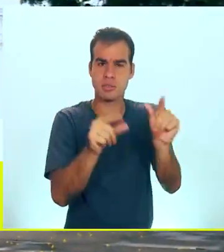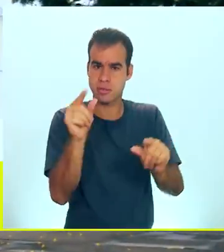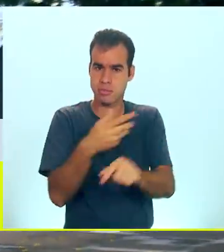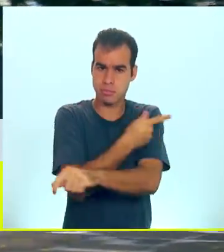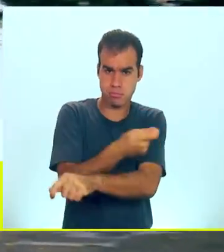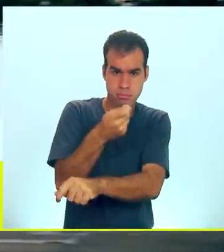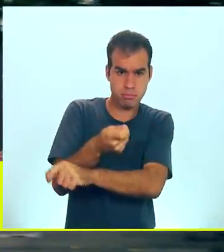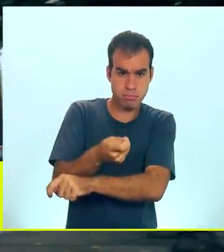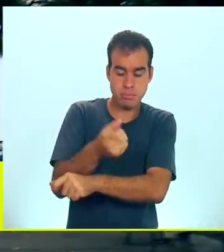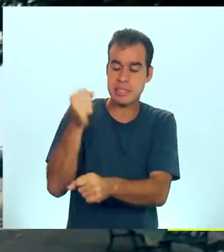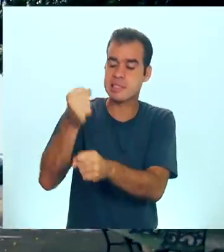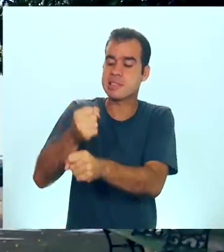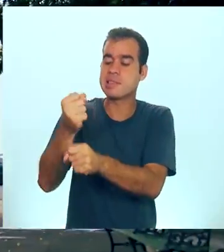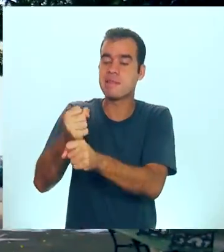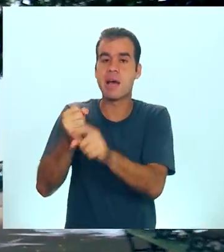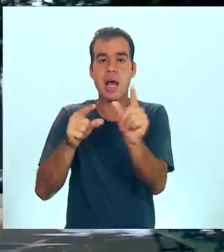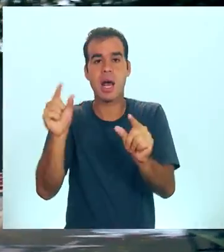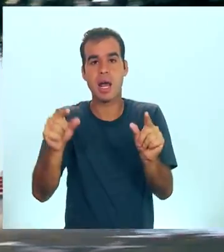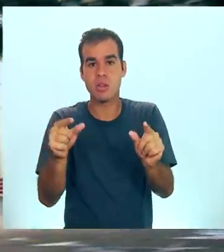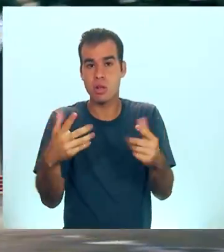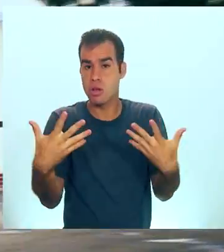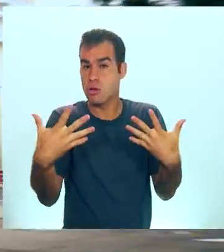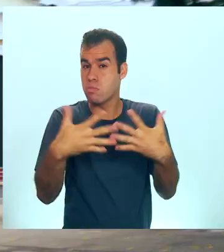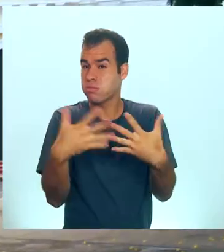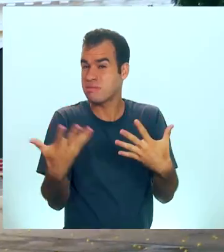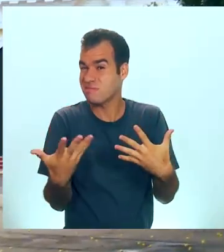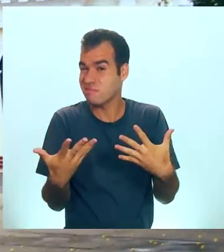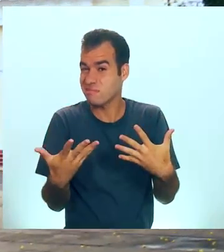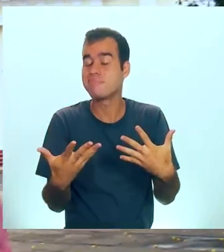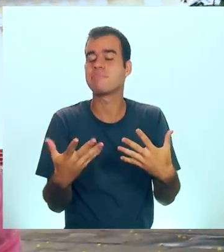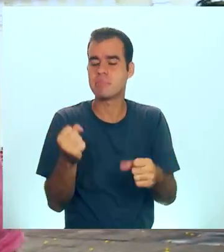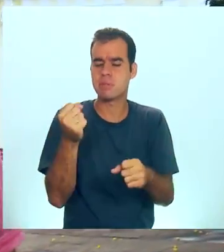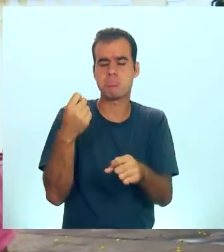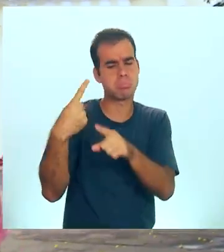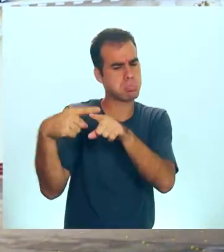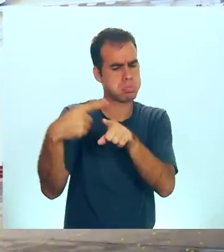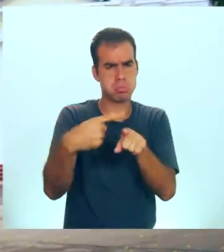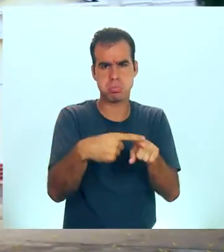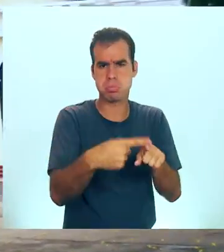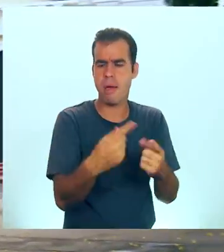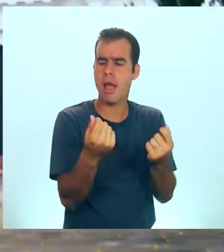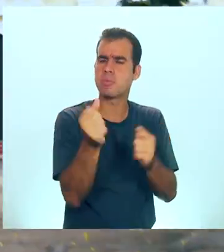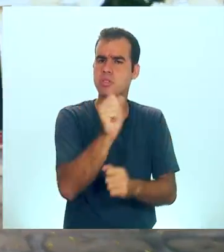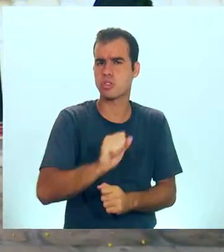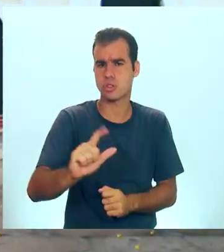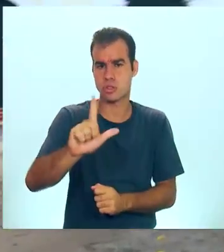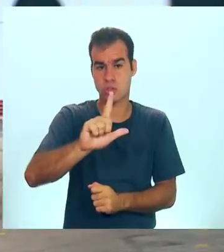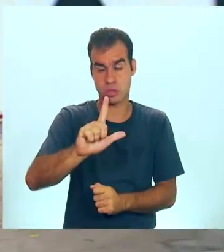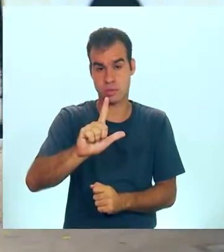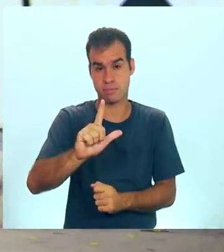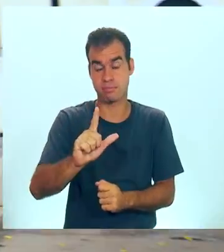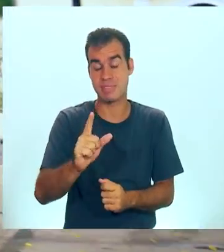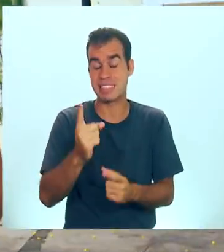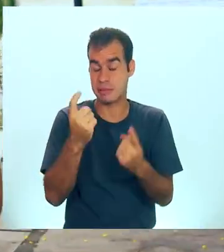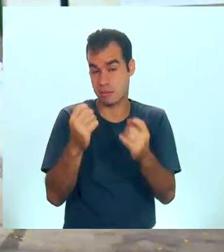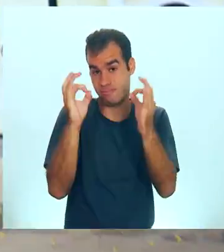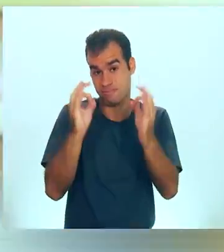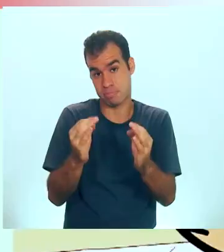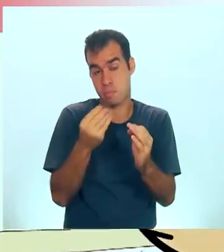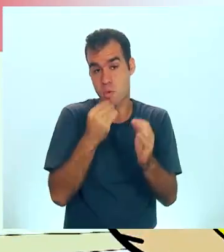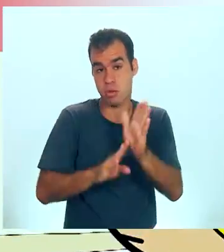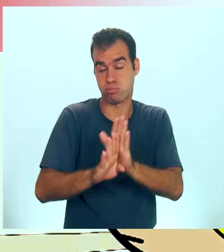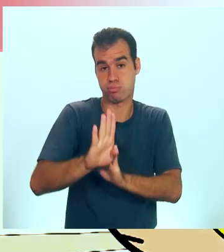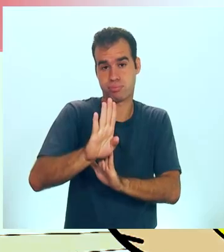profesores y trabajadores vinculados directamente a diversas actividades económico-sociales que son vitales para el desarrollo del territorio.